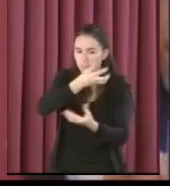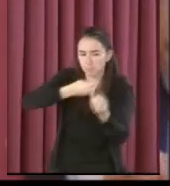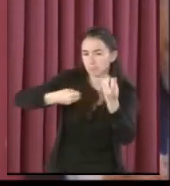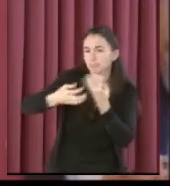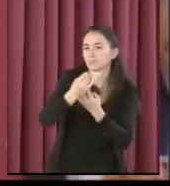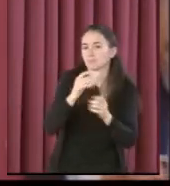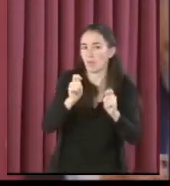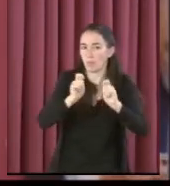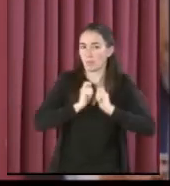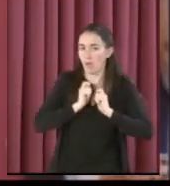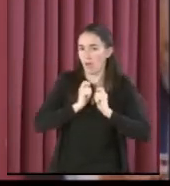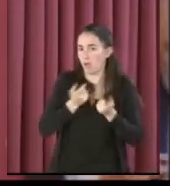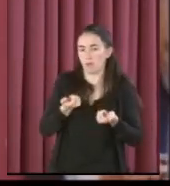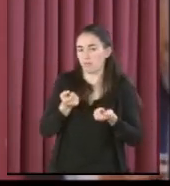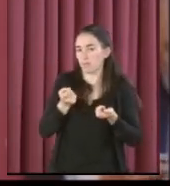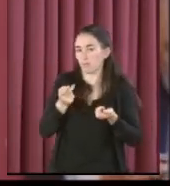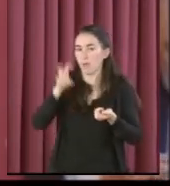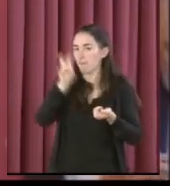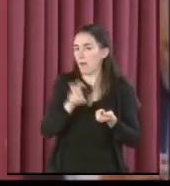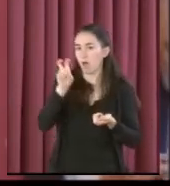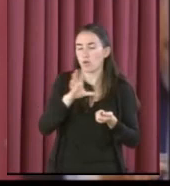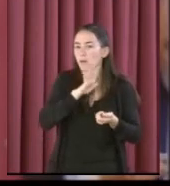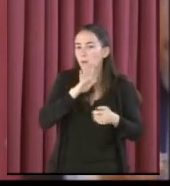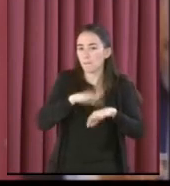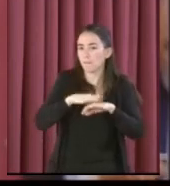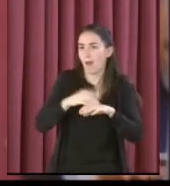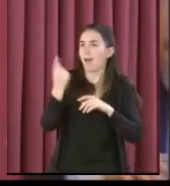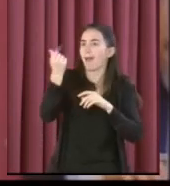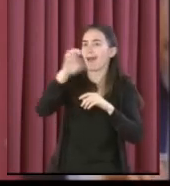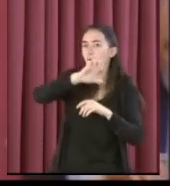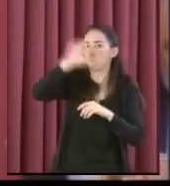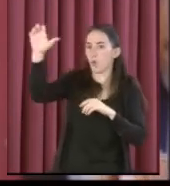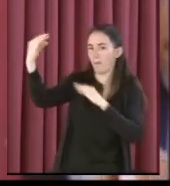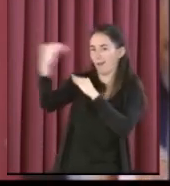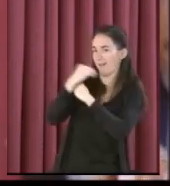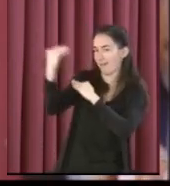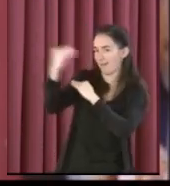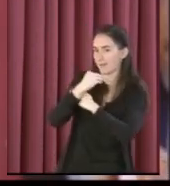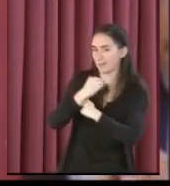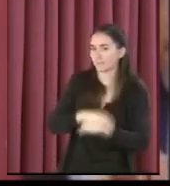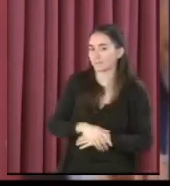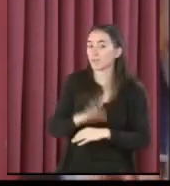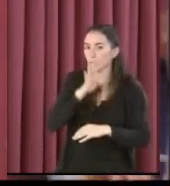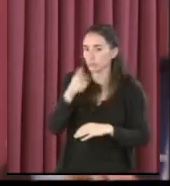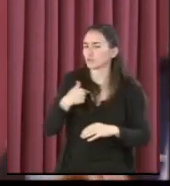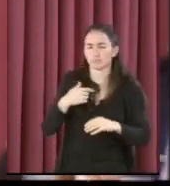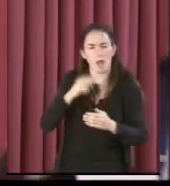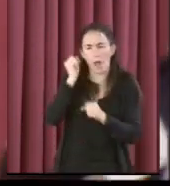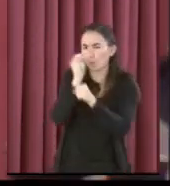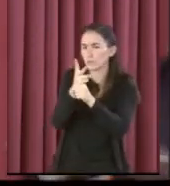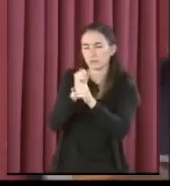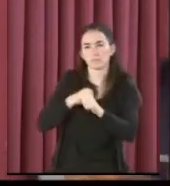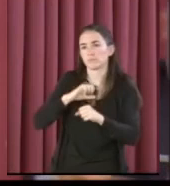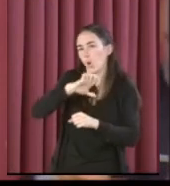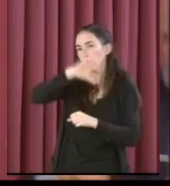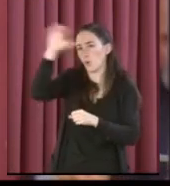constituyen un fantástico instrumento para la obtención de fondos europeos. Esta apuesta por la apertura al exterior se materializa también